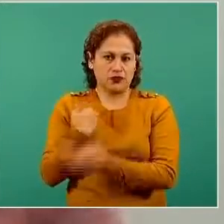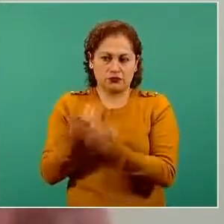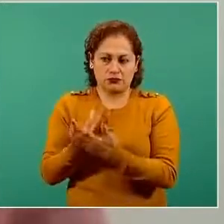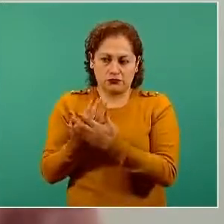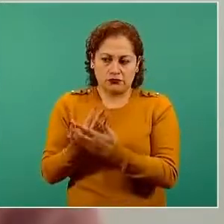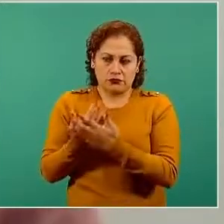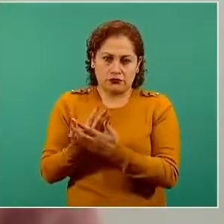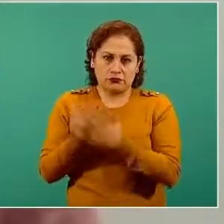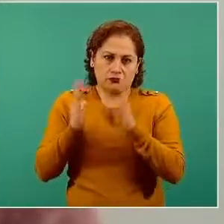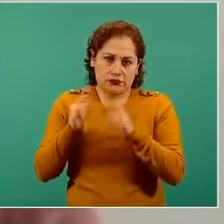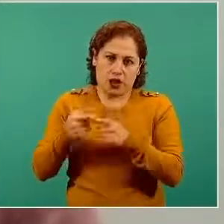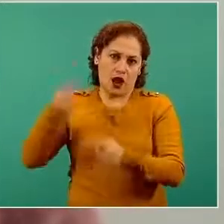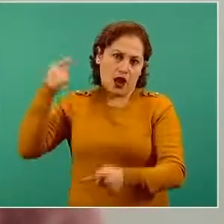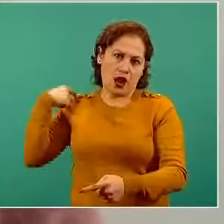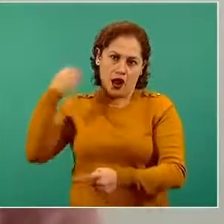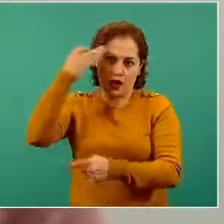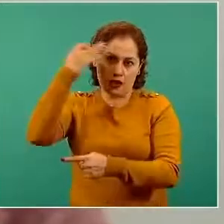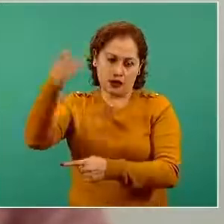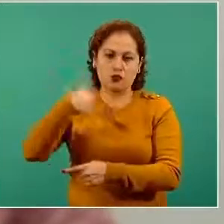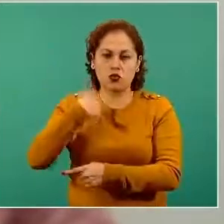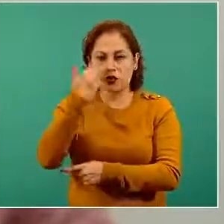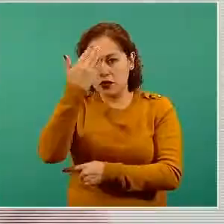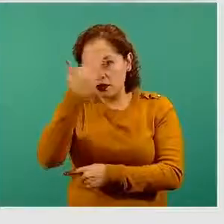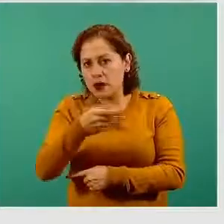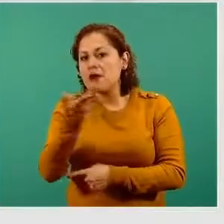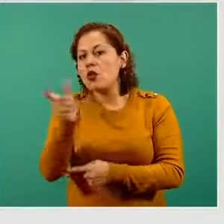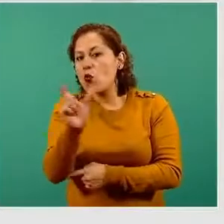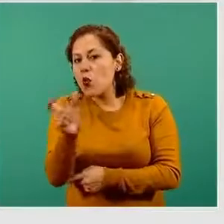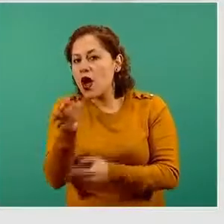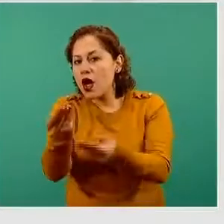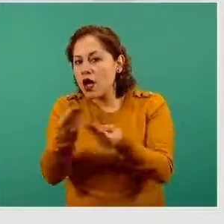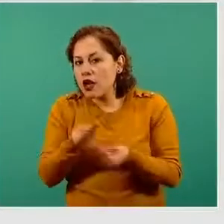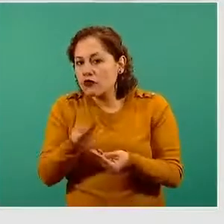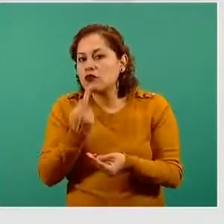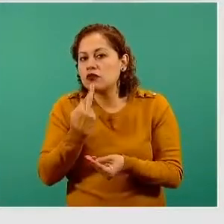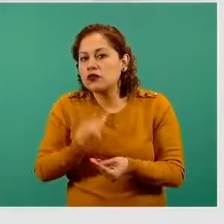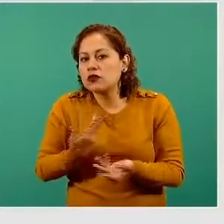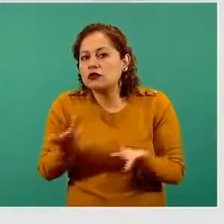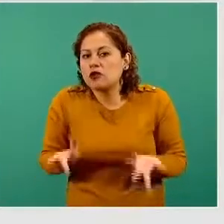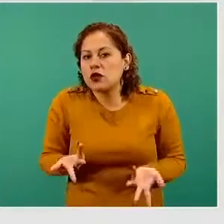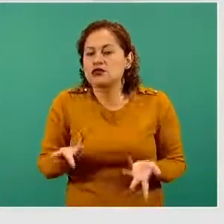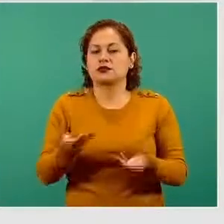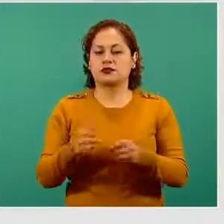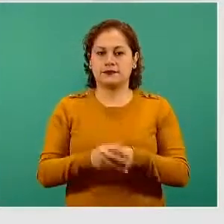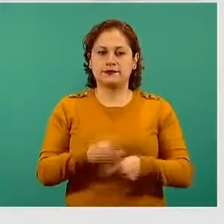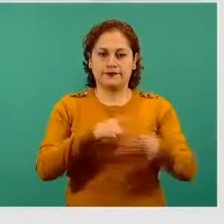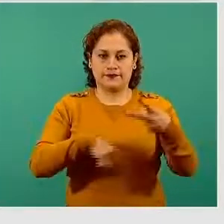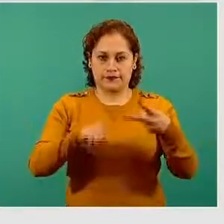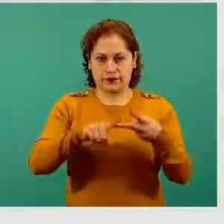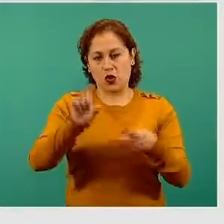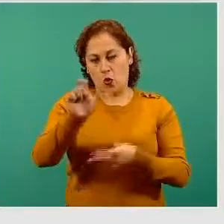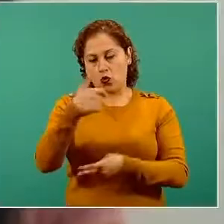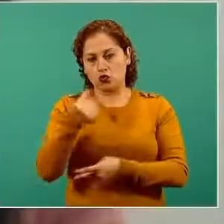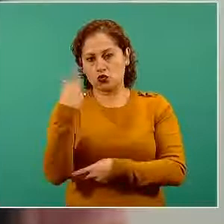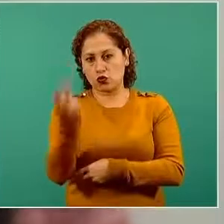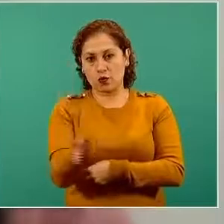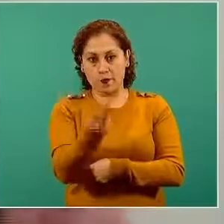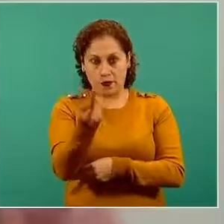sea preliminares, de estos ensayos, por favor. Y también quiero, ya la pregunta es si hay